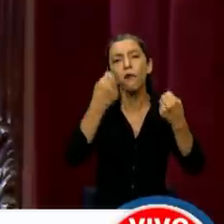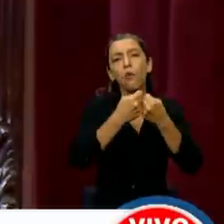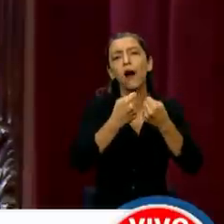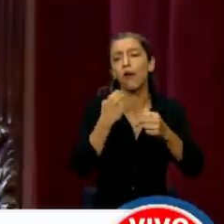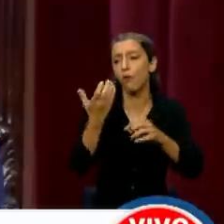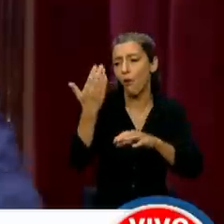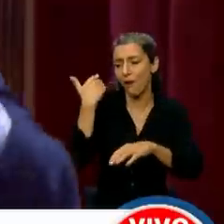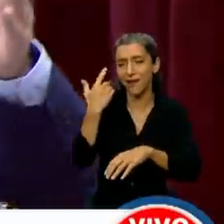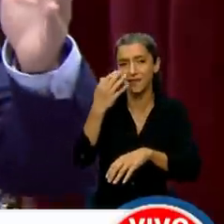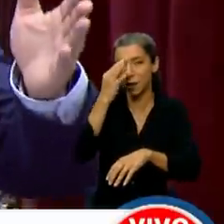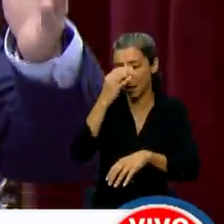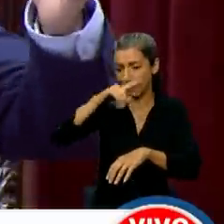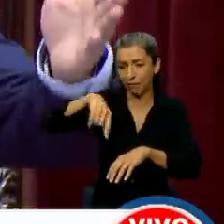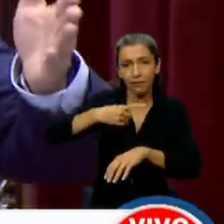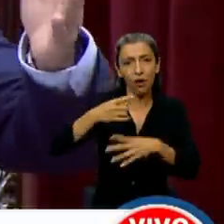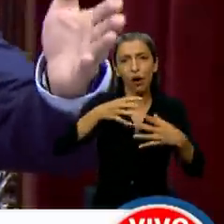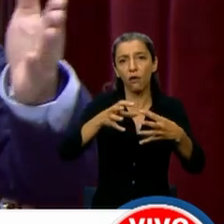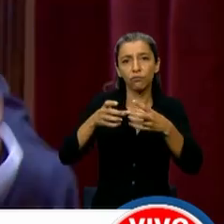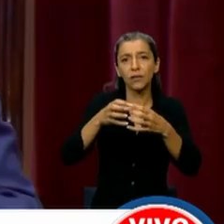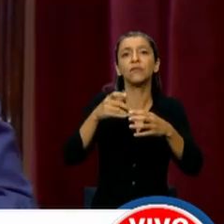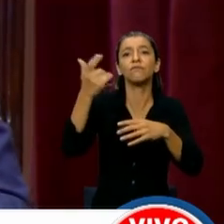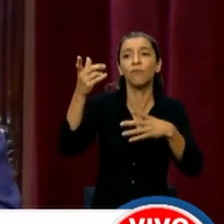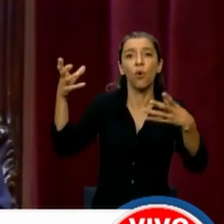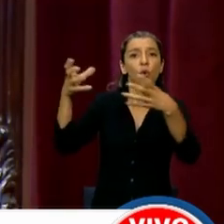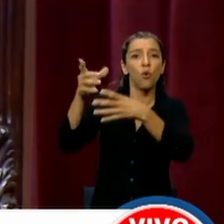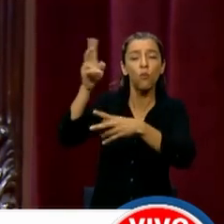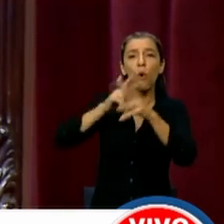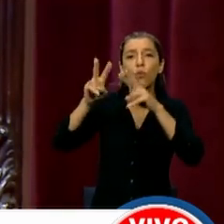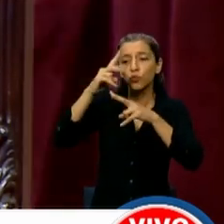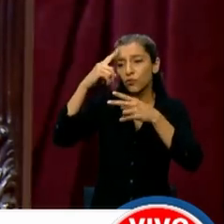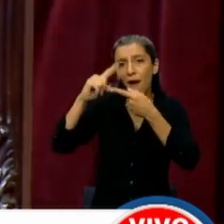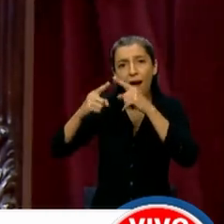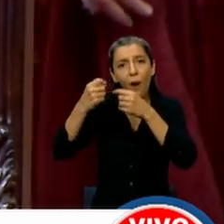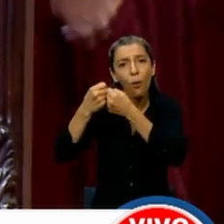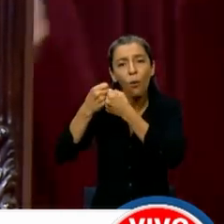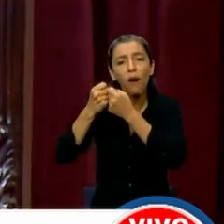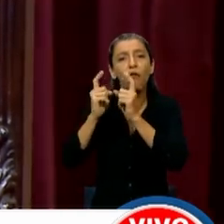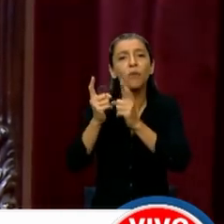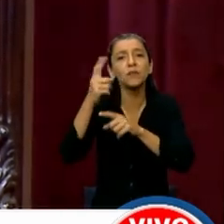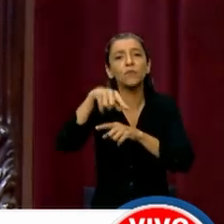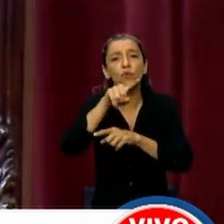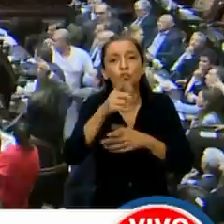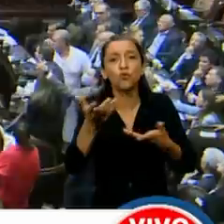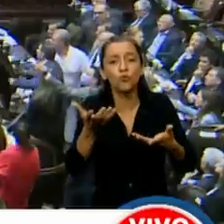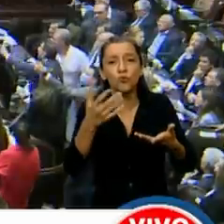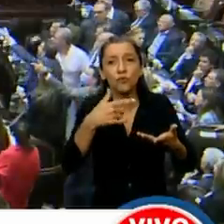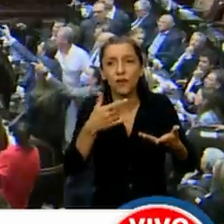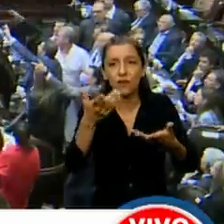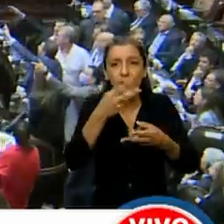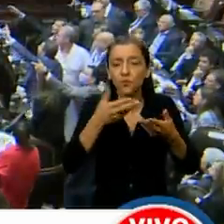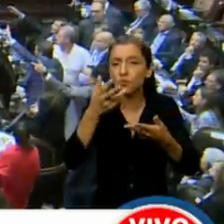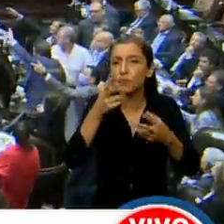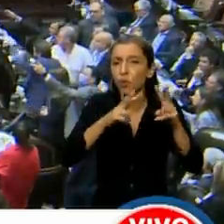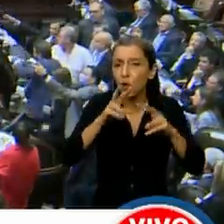20 horas de debate y lo que están intentando conciliar una posición que ustedes mismos están transfiriendo a